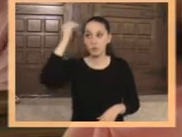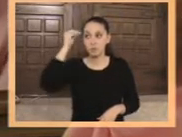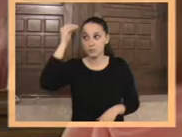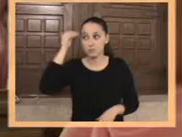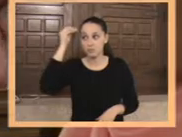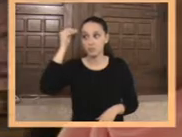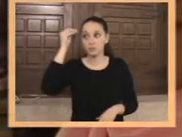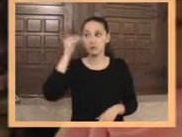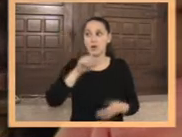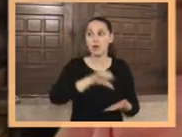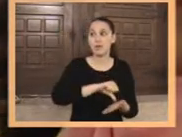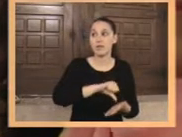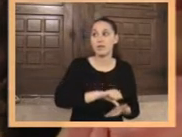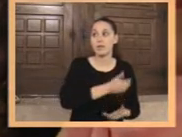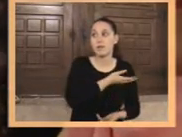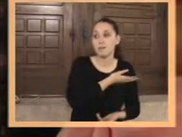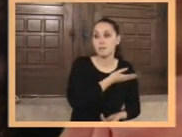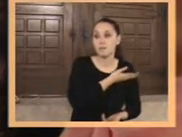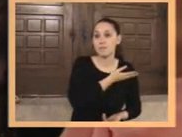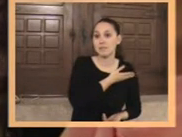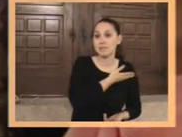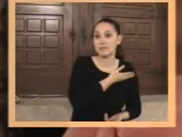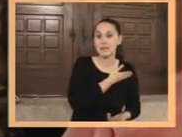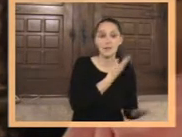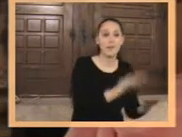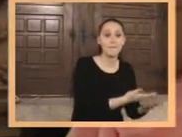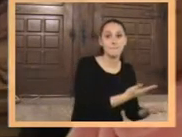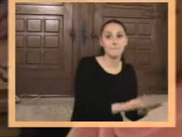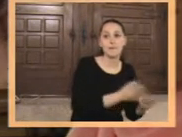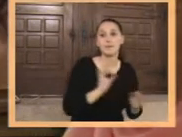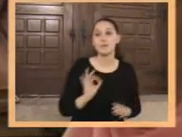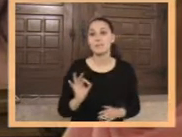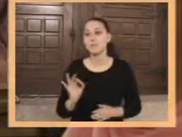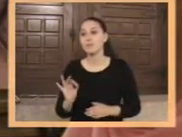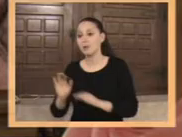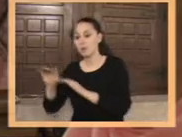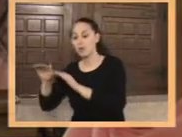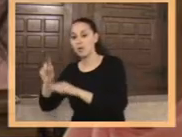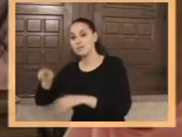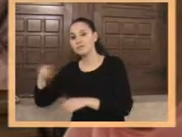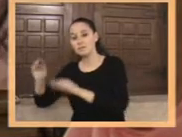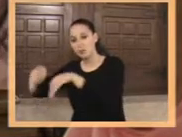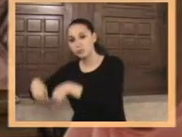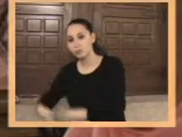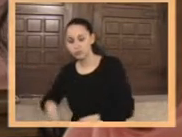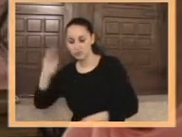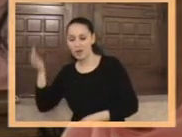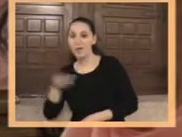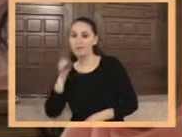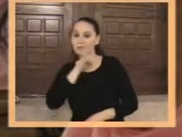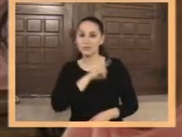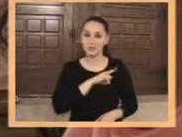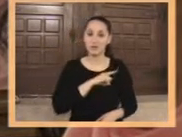Plasencia muchas veces dar con una mano y pedir con la otra. En cuanto a lo que estamos hablando, que es el IBI, que es lo que defendemos, nosotros primero entendemos que